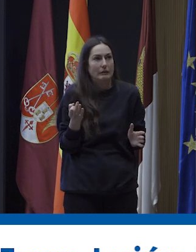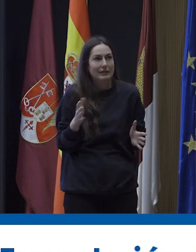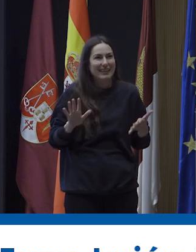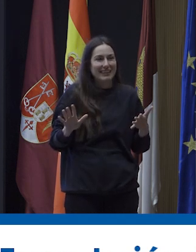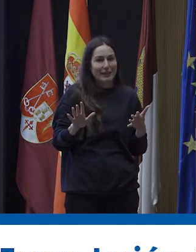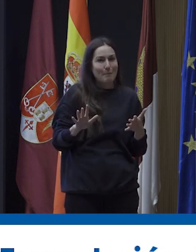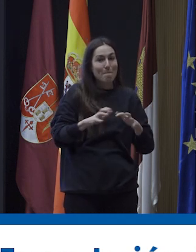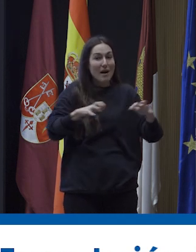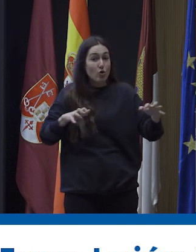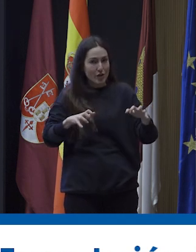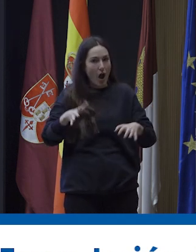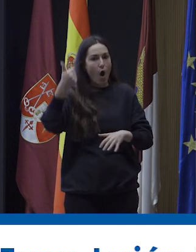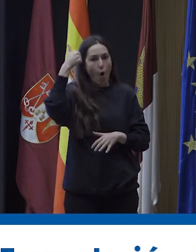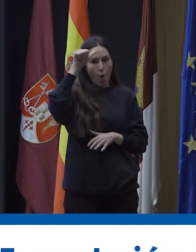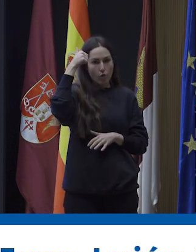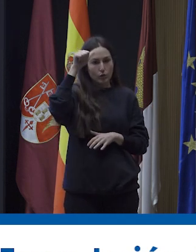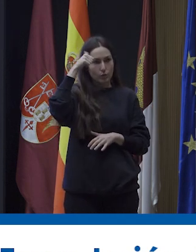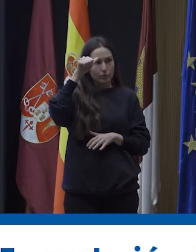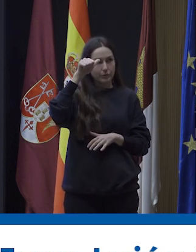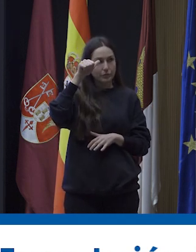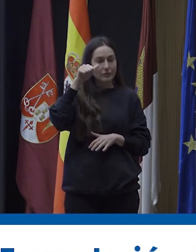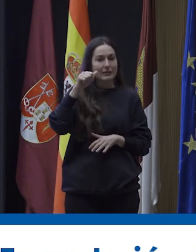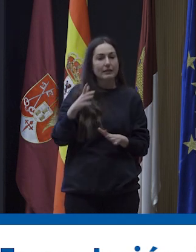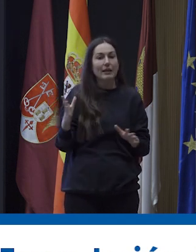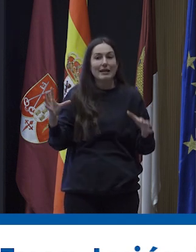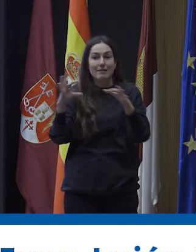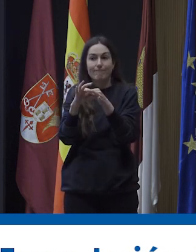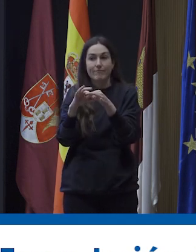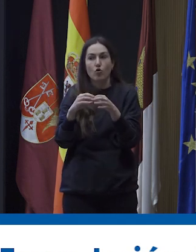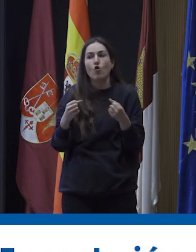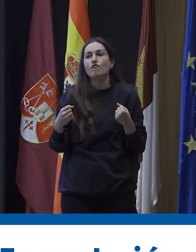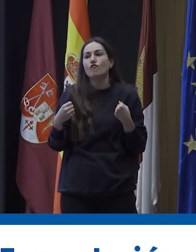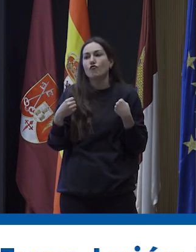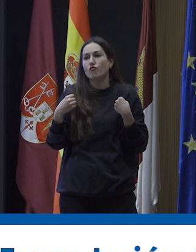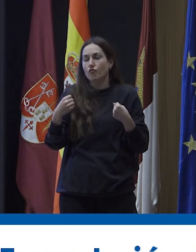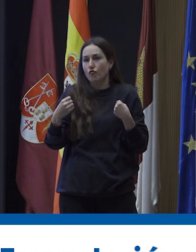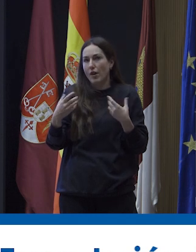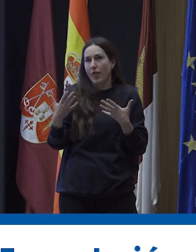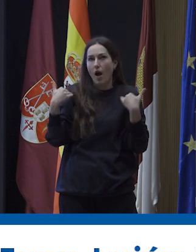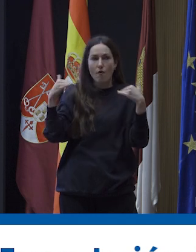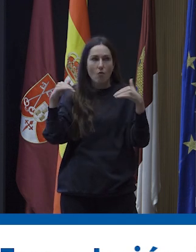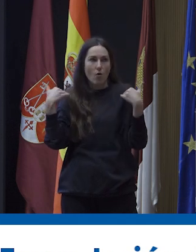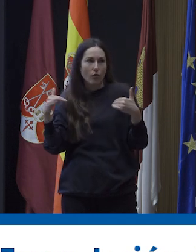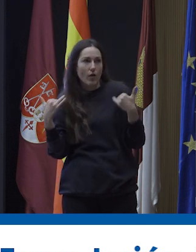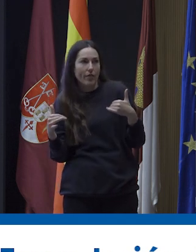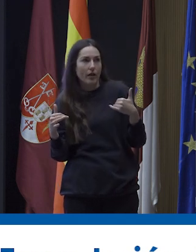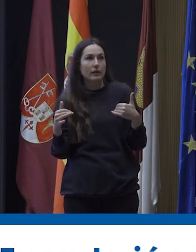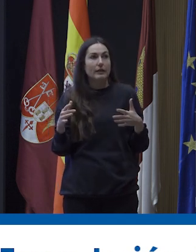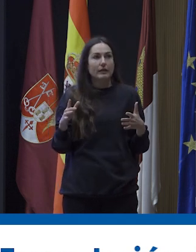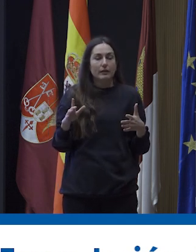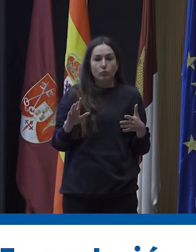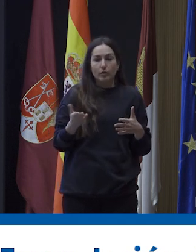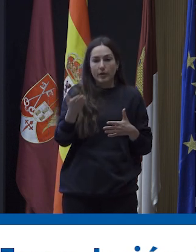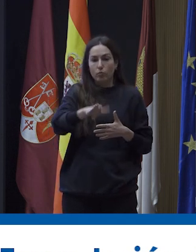en hombres, que se relacionaba con el esfuerzo, como ya se había descrito clásicamente, que se podía relacionar con muerte súbita.